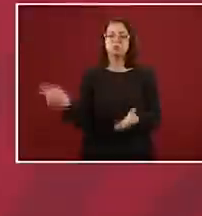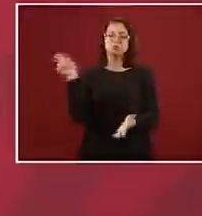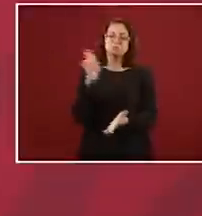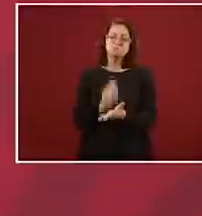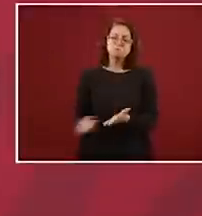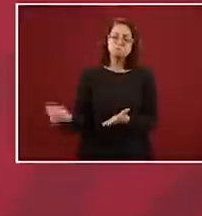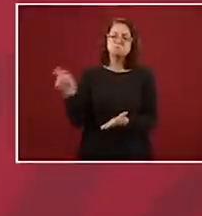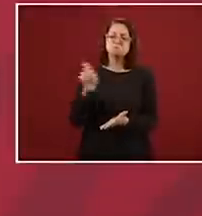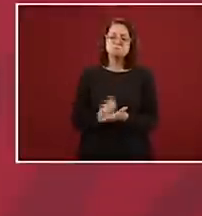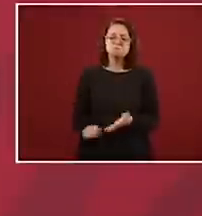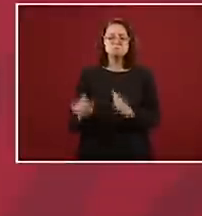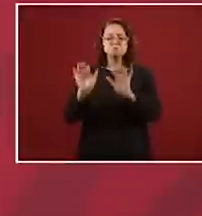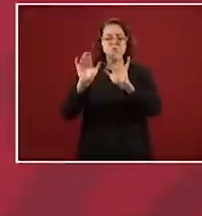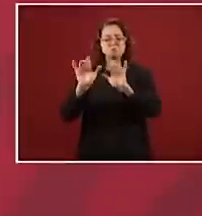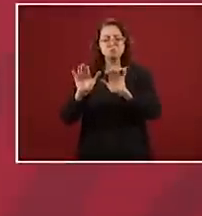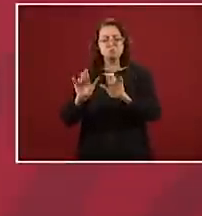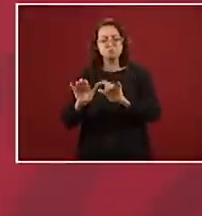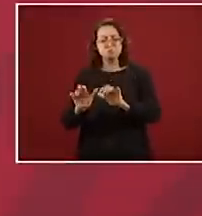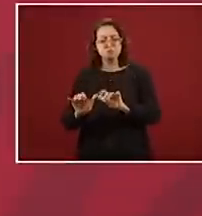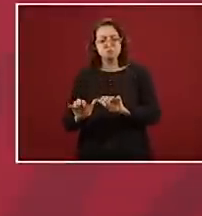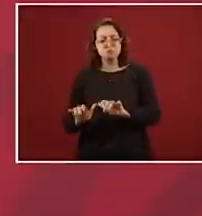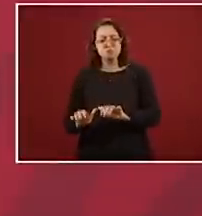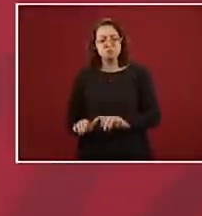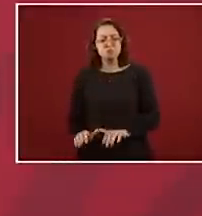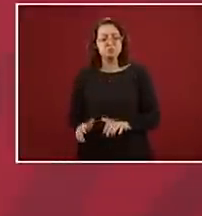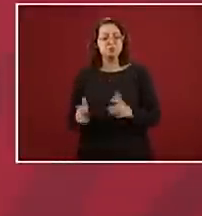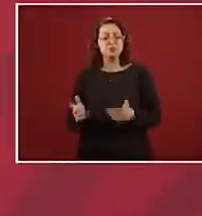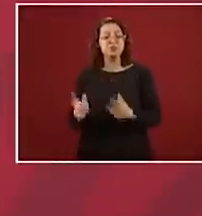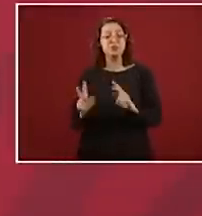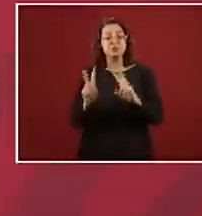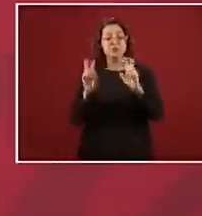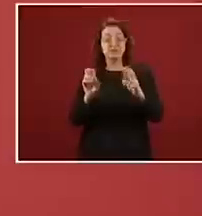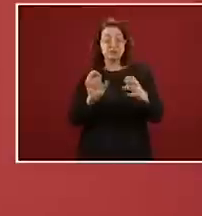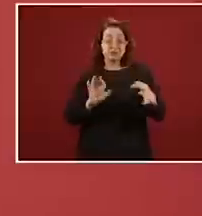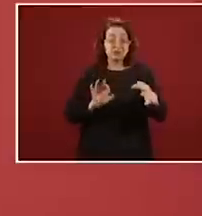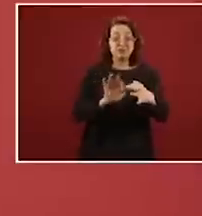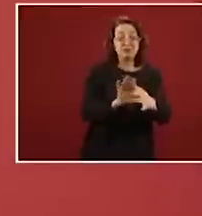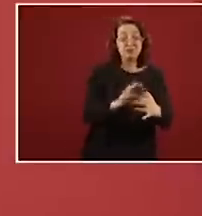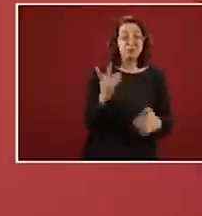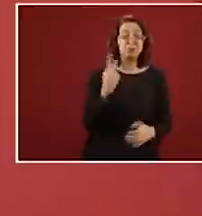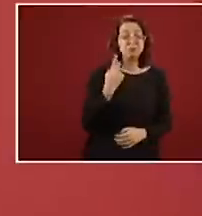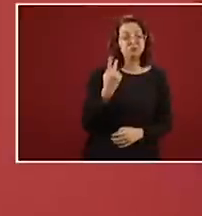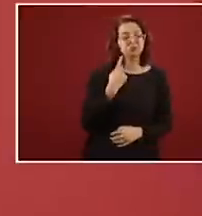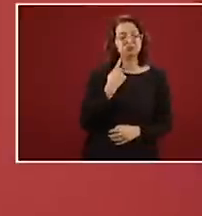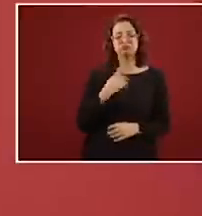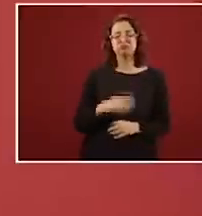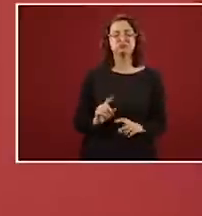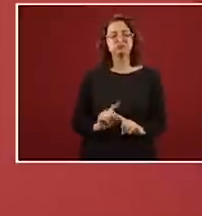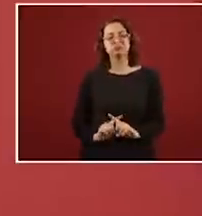y no temas tan vinculados a la política,